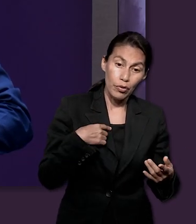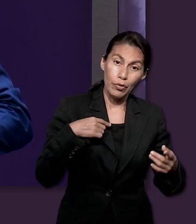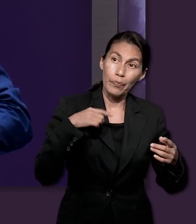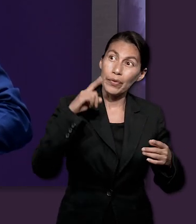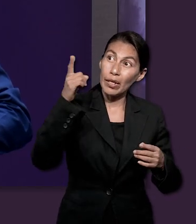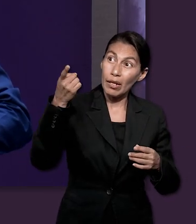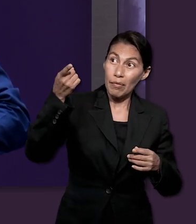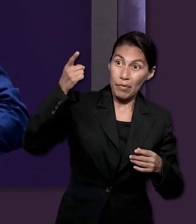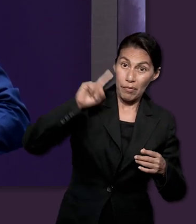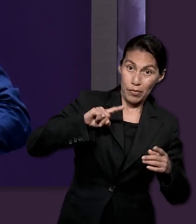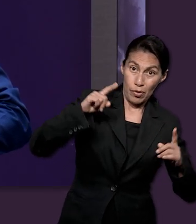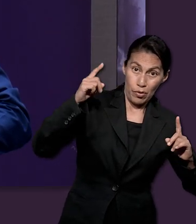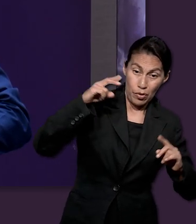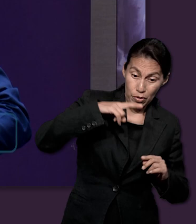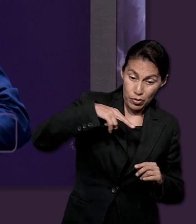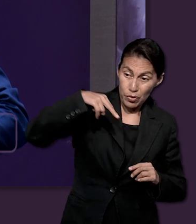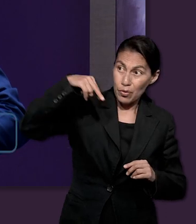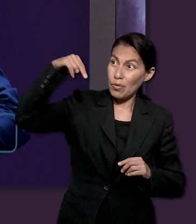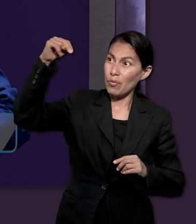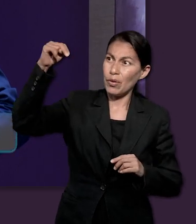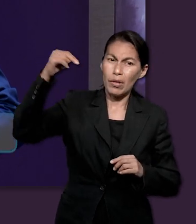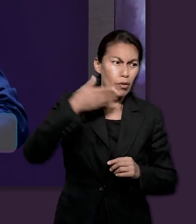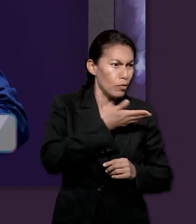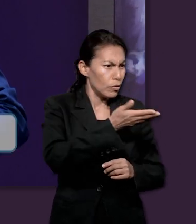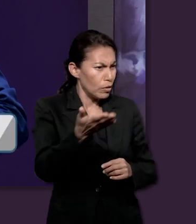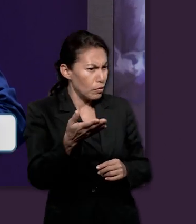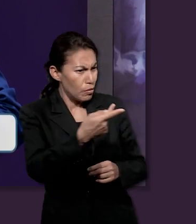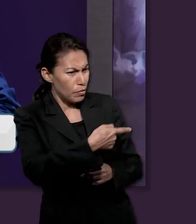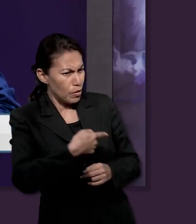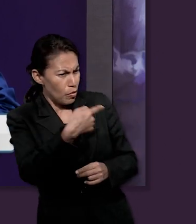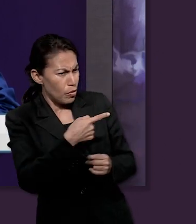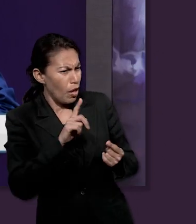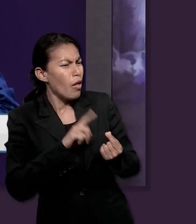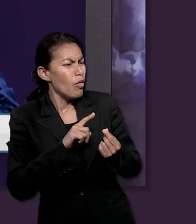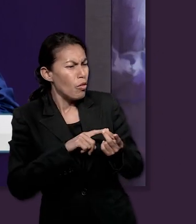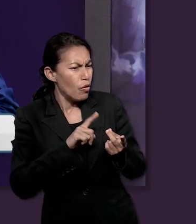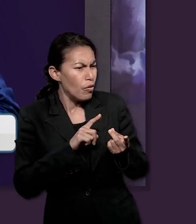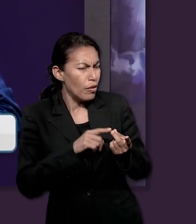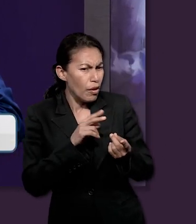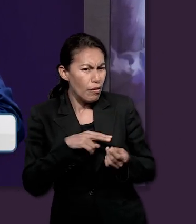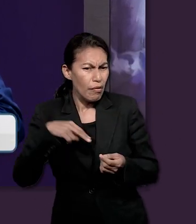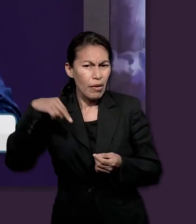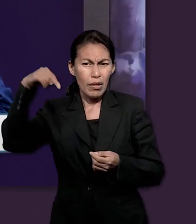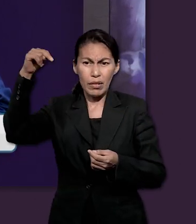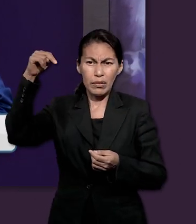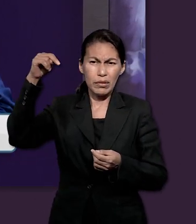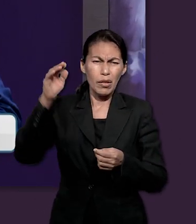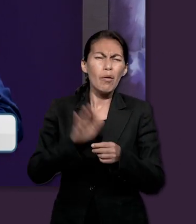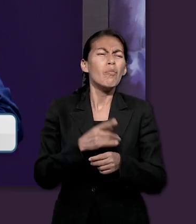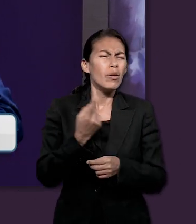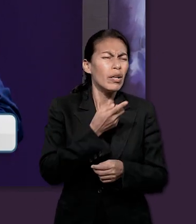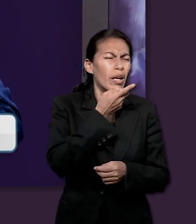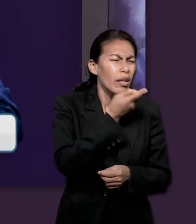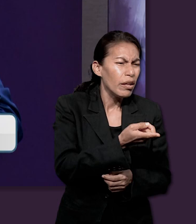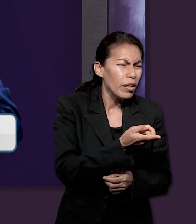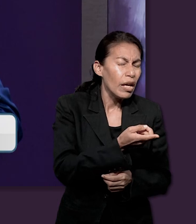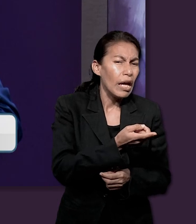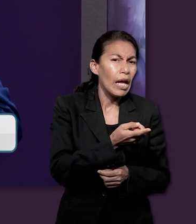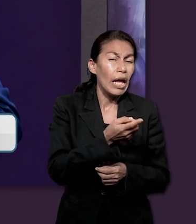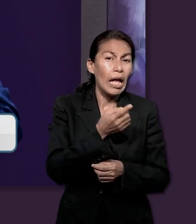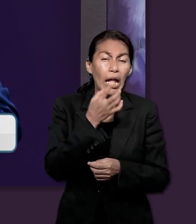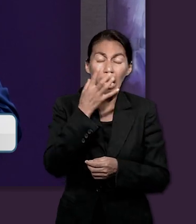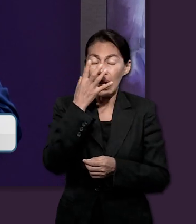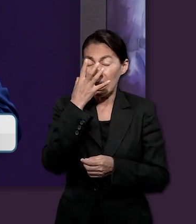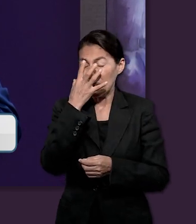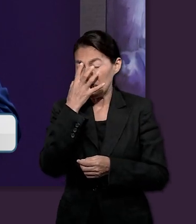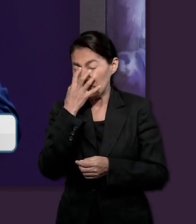vuelvo al que me envió, y ninguno de vosotros me pregunta, ¿a dónde vas? Antes, porque os dije esto,